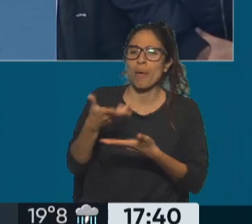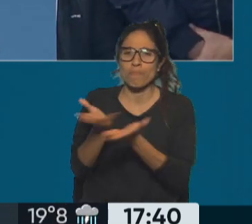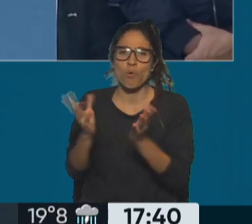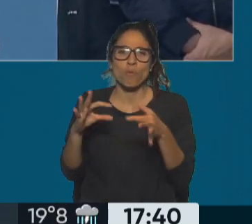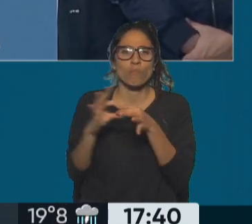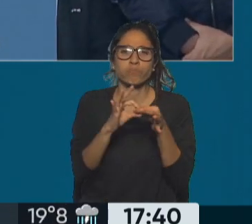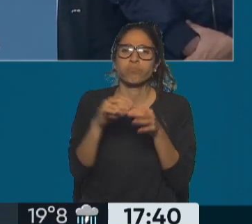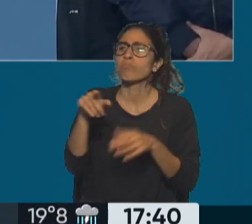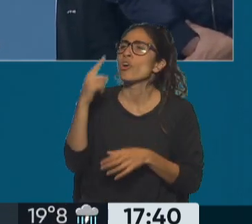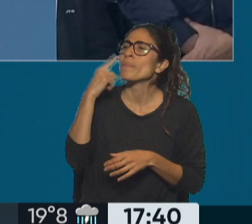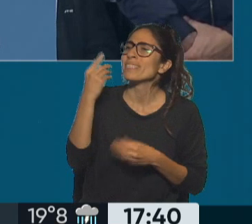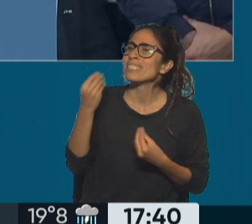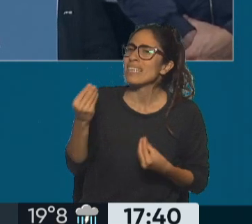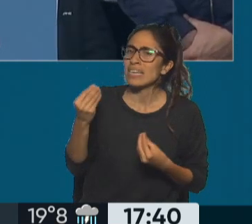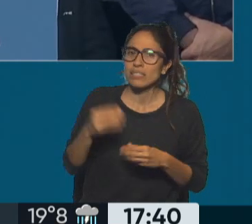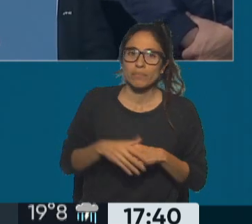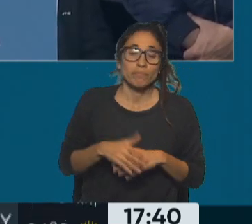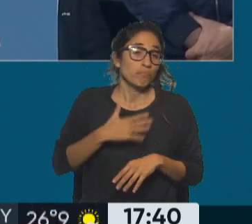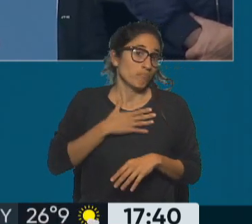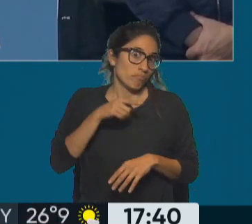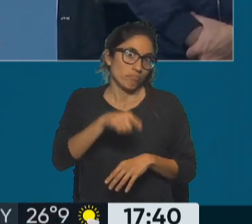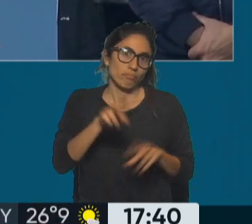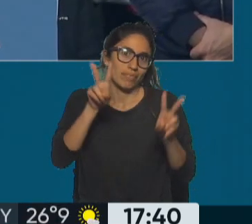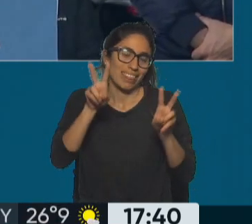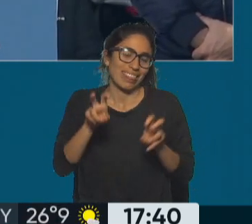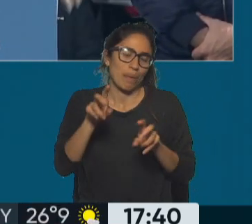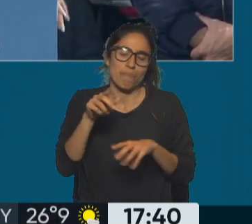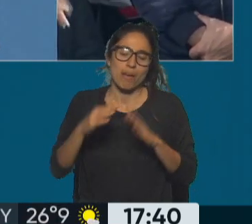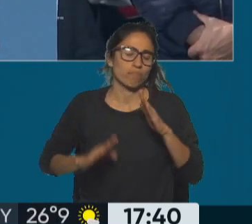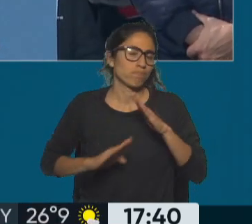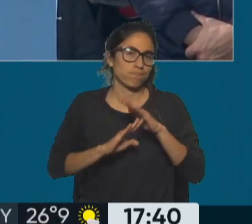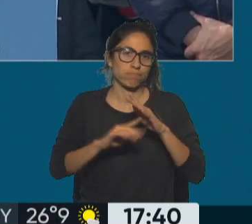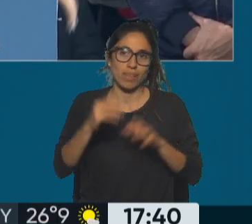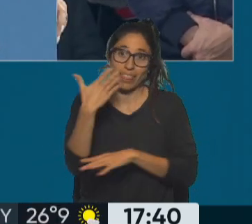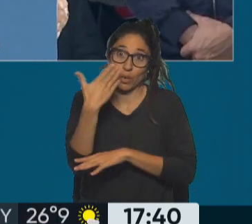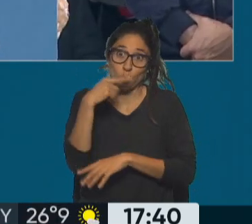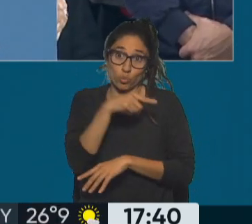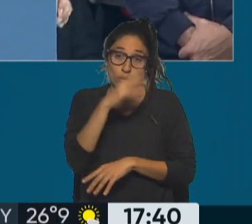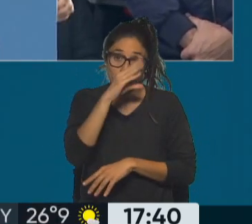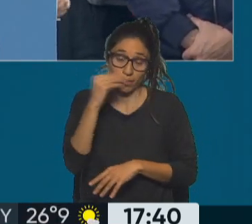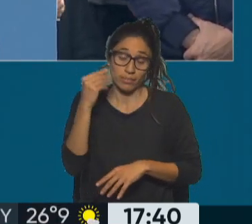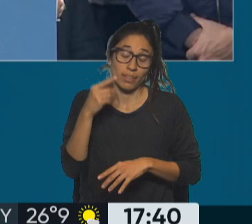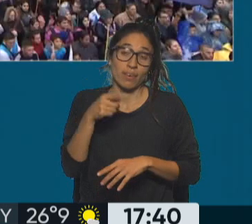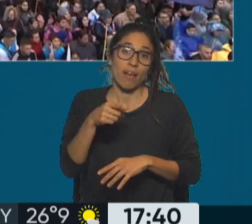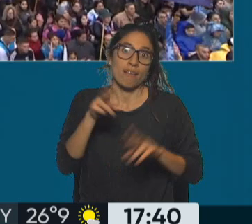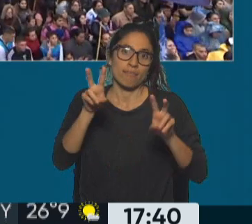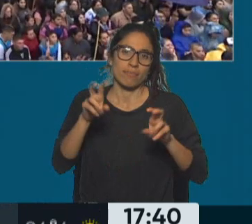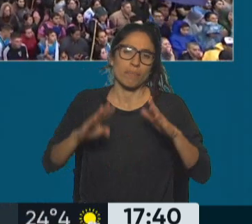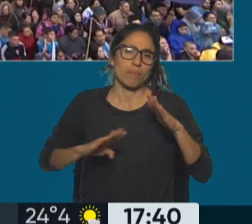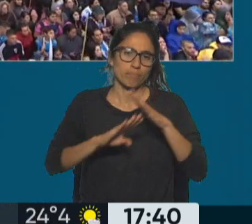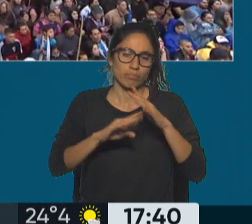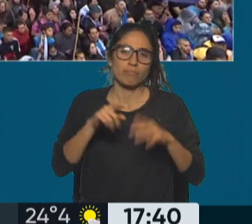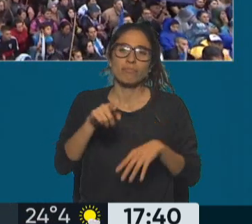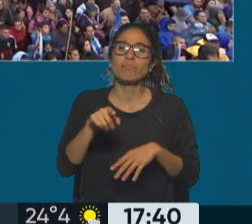es tu opinión al respecto? Bueno, me parece otro de los pasajes centrales, ¿no? También del discurso de la vicepresidenta de hoy, porque me parece que ahí lo que